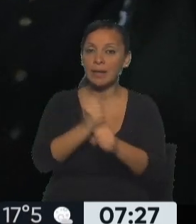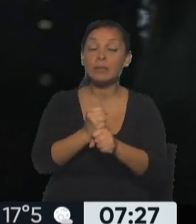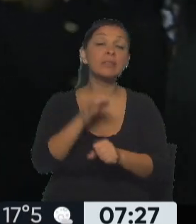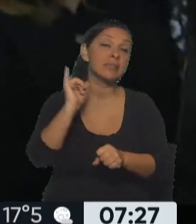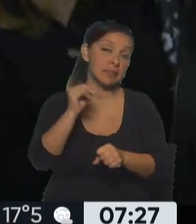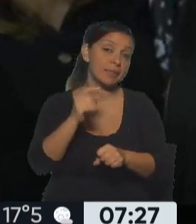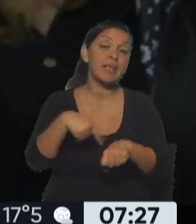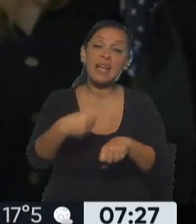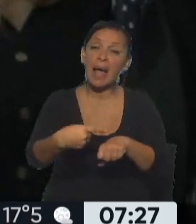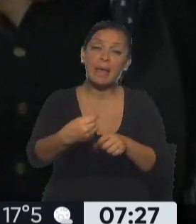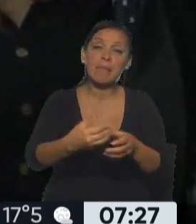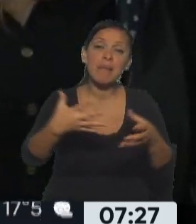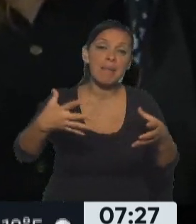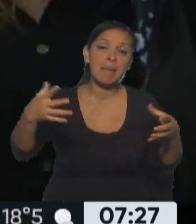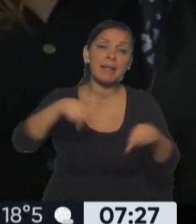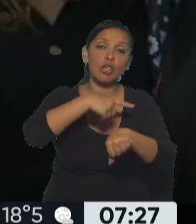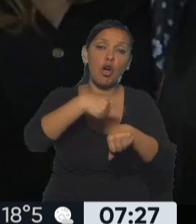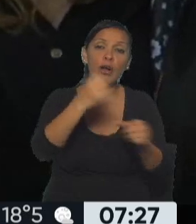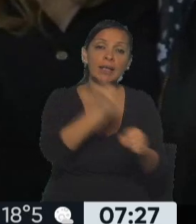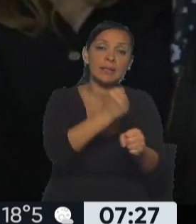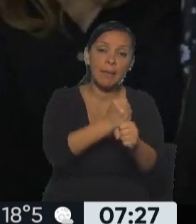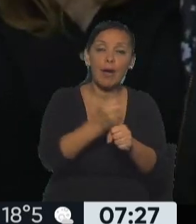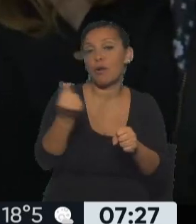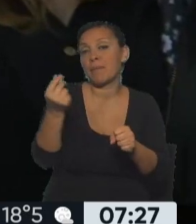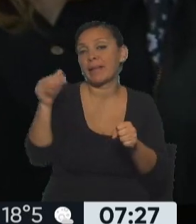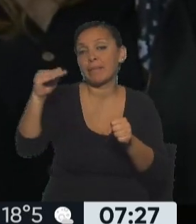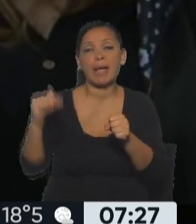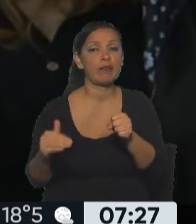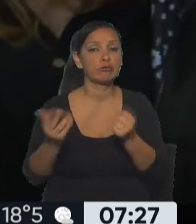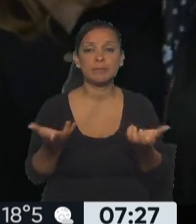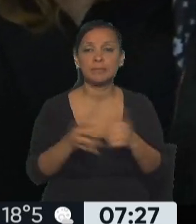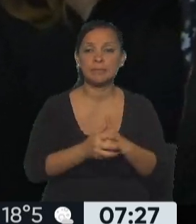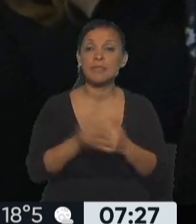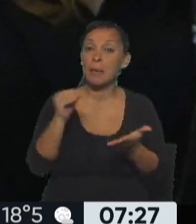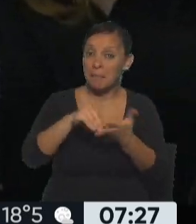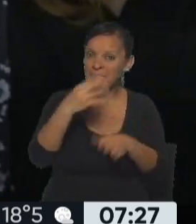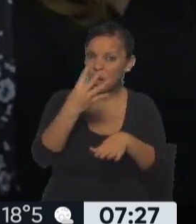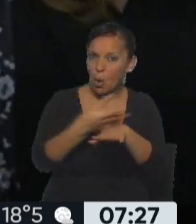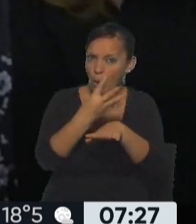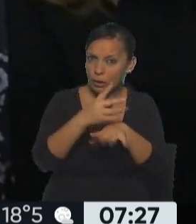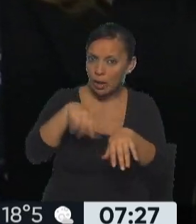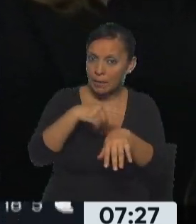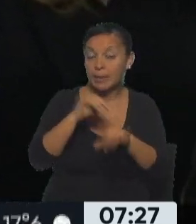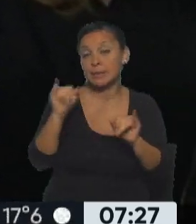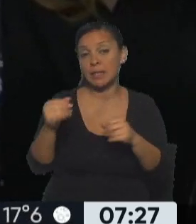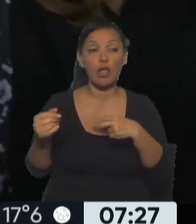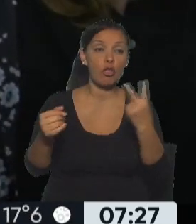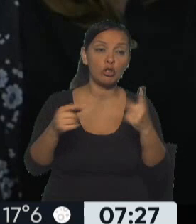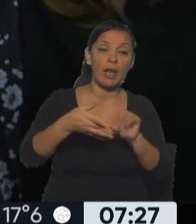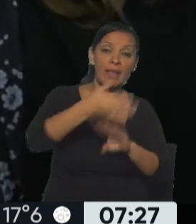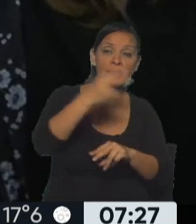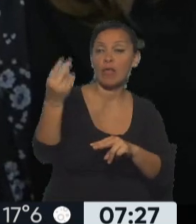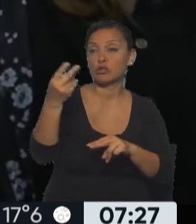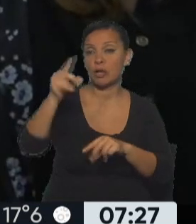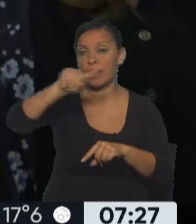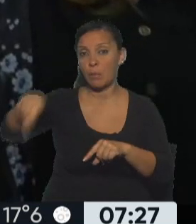trabaja más y en la casa plata menos. Bueno. ¿Y 4 horas de viaje? Porque 2 y 2. 2 horas de vida y 2 horas de vuelta. ¿Cuánto